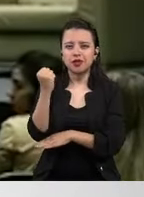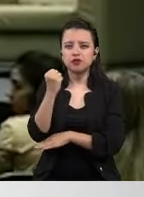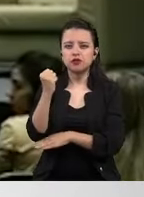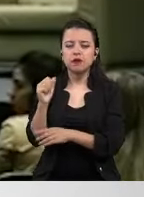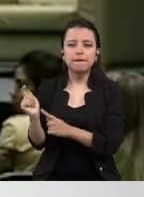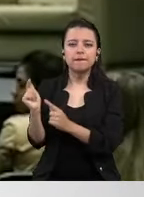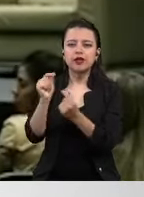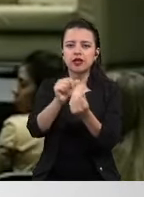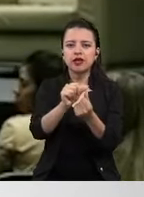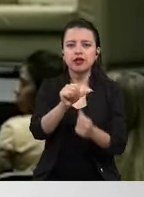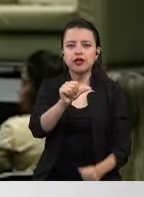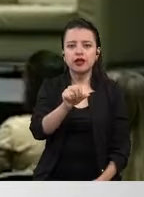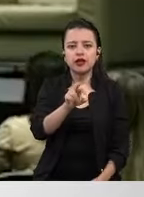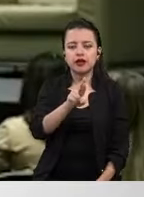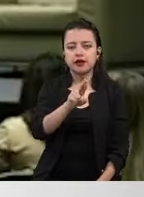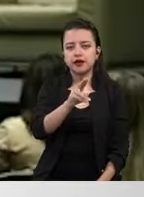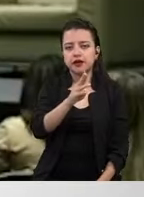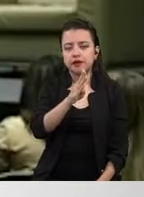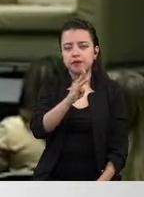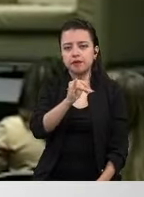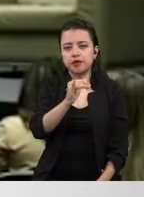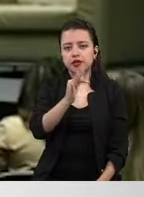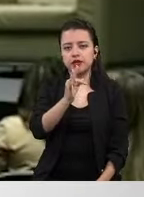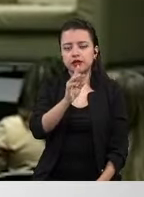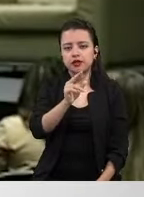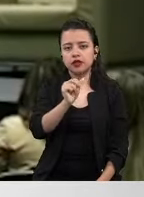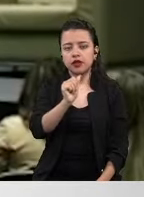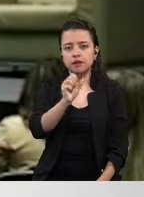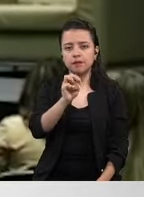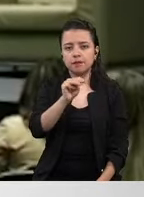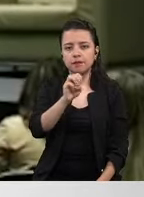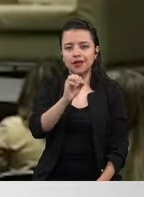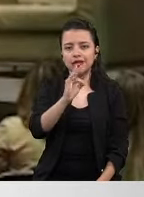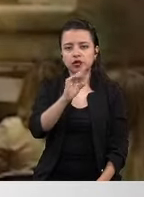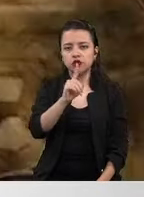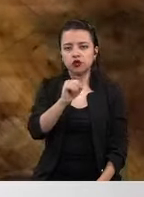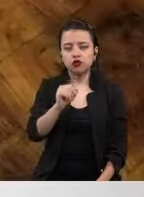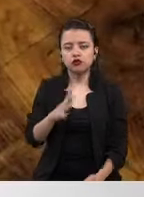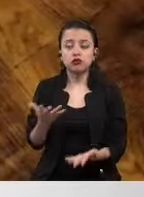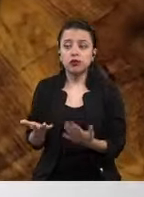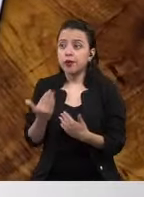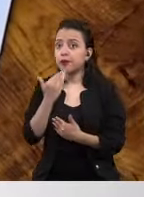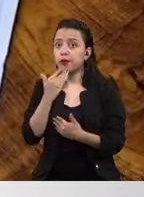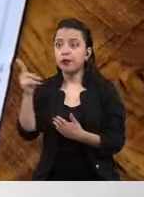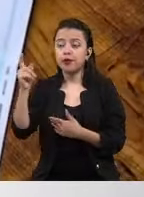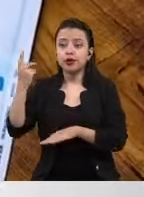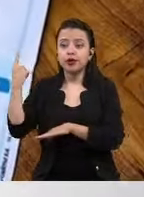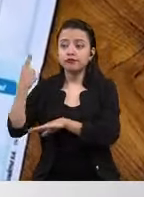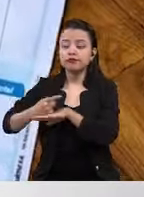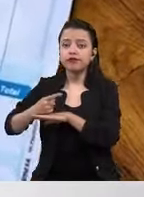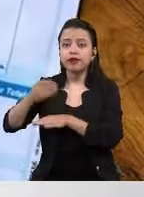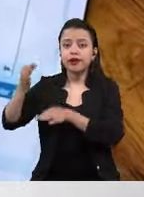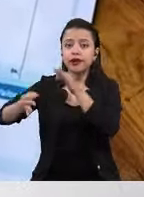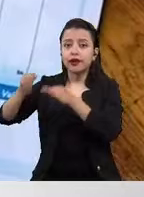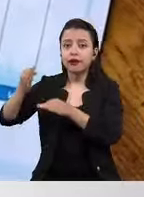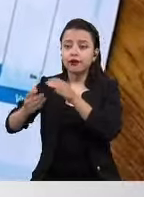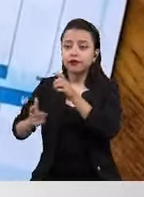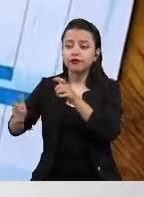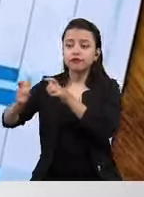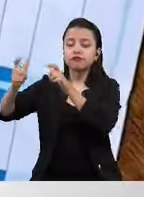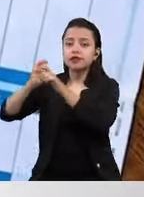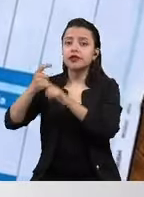arbitramentos no estaba contemplado por ejemplo la deducibilidad de las regalías que la corte pues eh sentenció